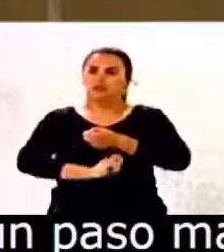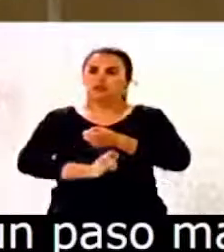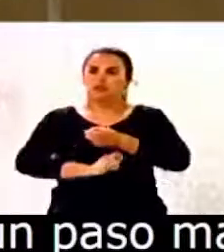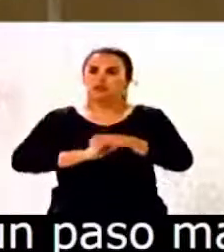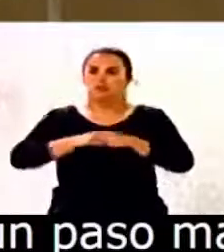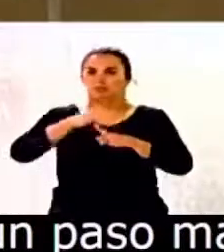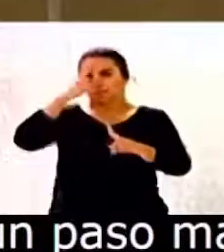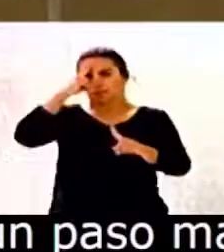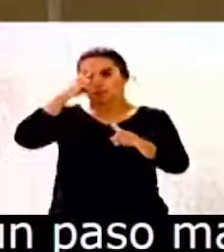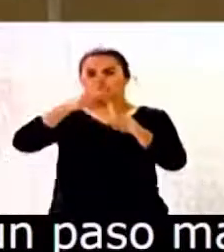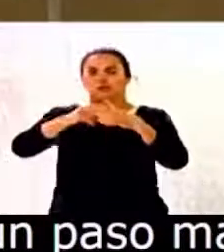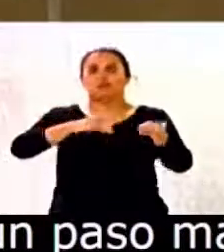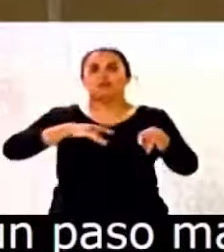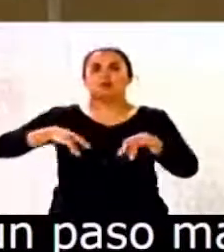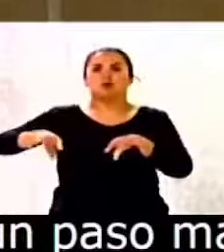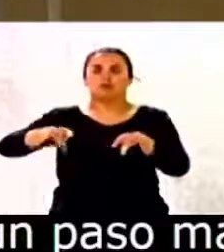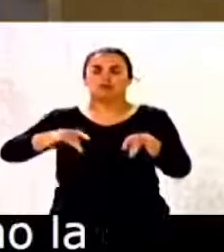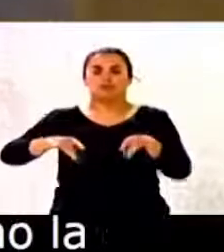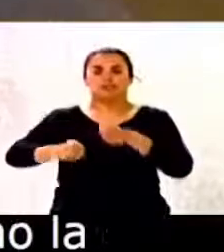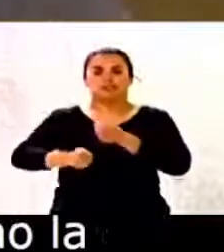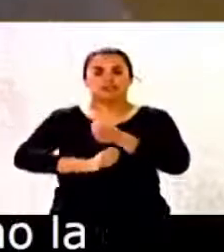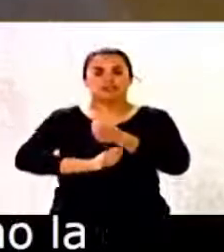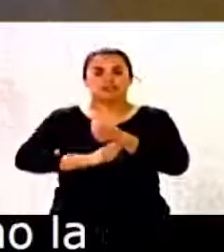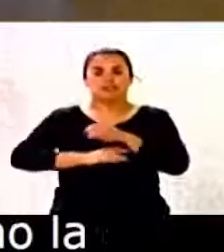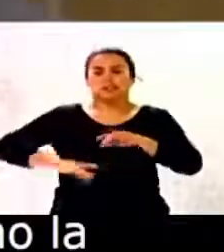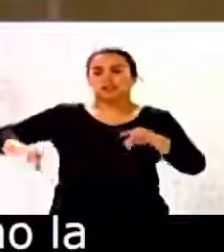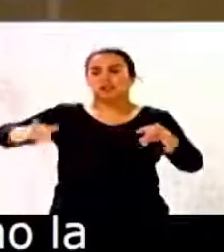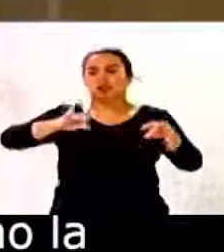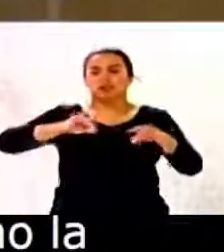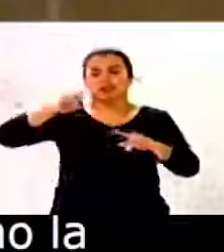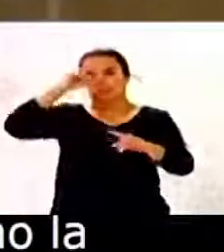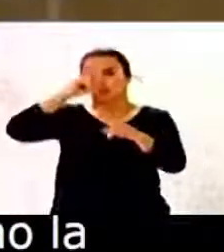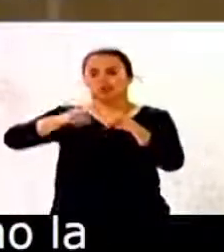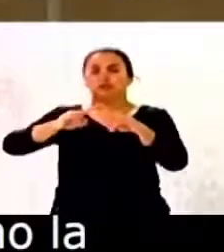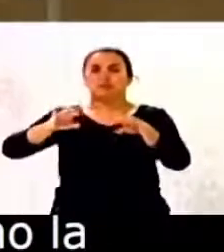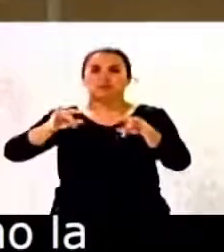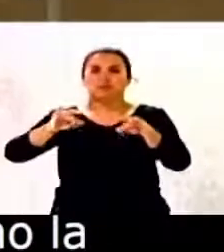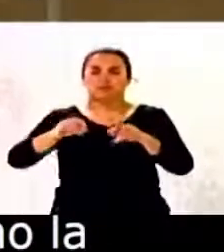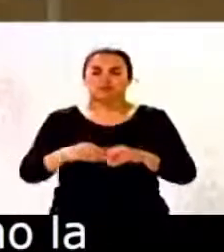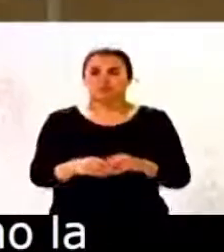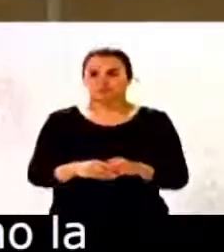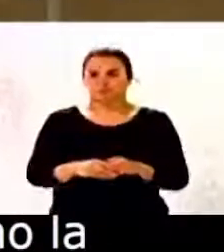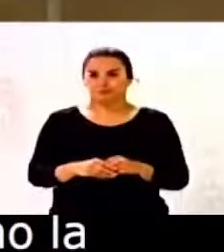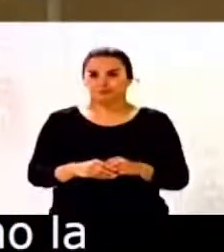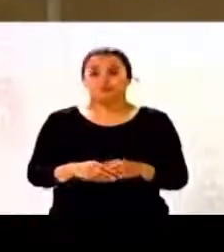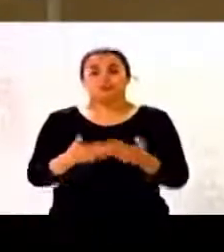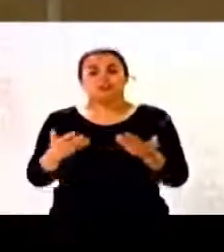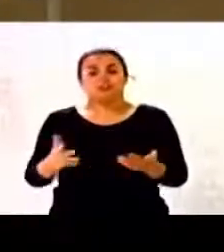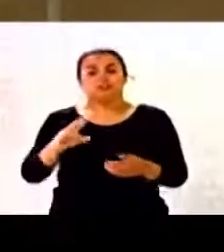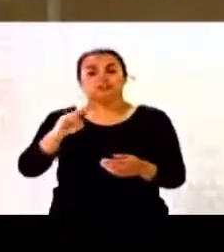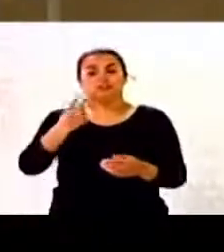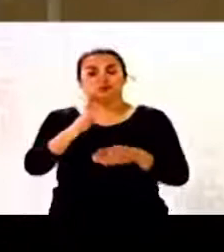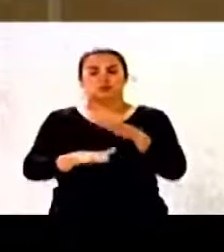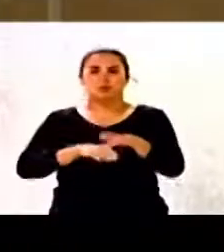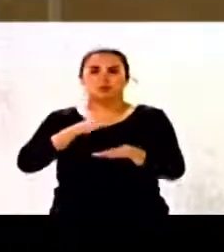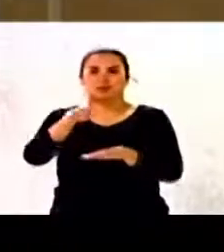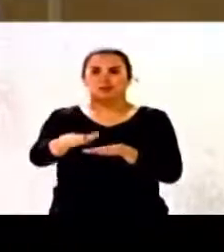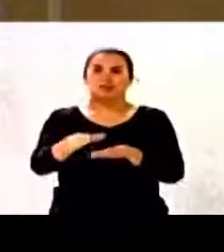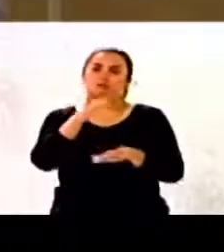reto demográfico, la estrategia regional de reto demográfico. Este es el segundo paso tras